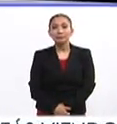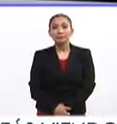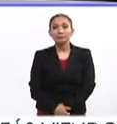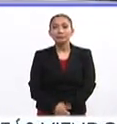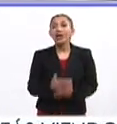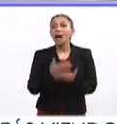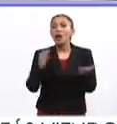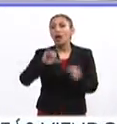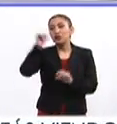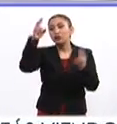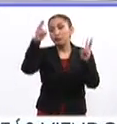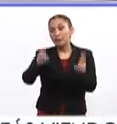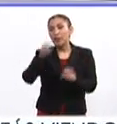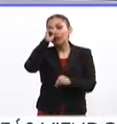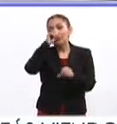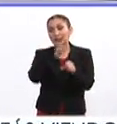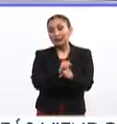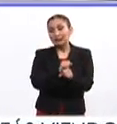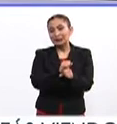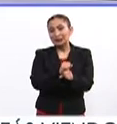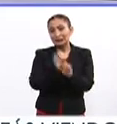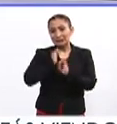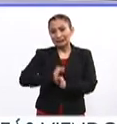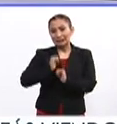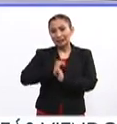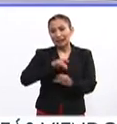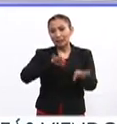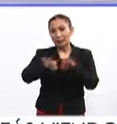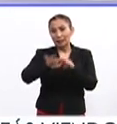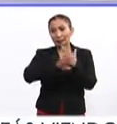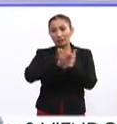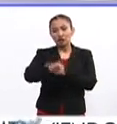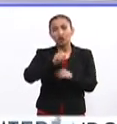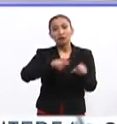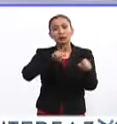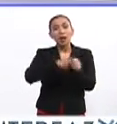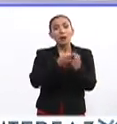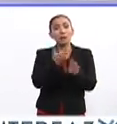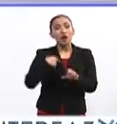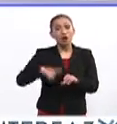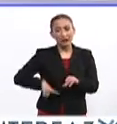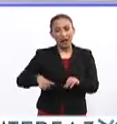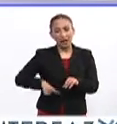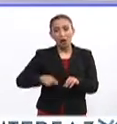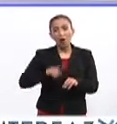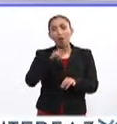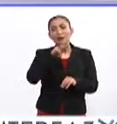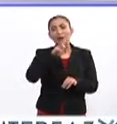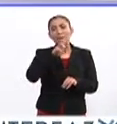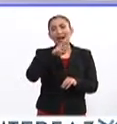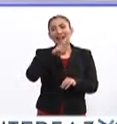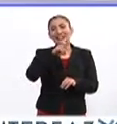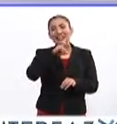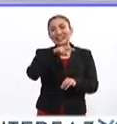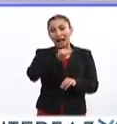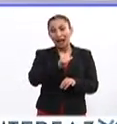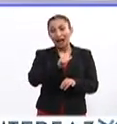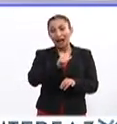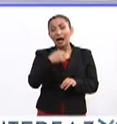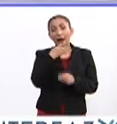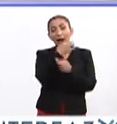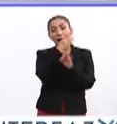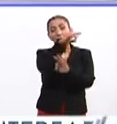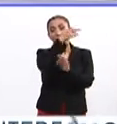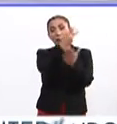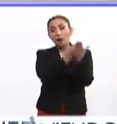Y bueno, vamos a otras cosas. La secretaria del Trabajo y Previsión Social de la nueva administración del Gobierno Federal, Luisa María Alcaide, lanza